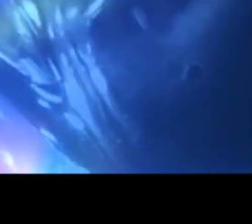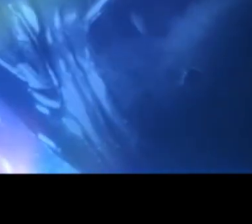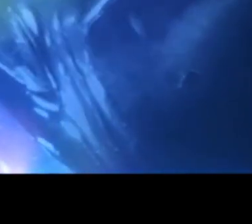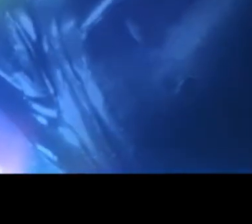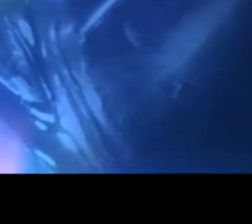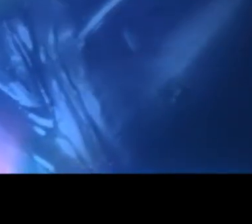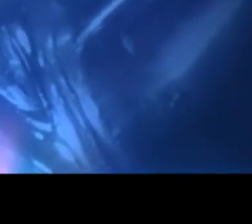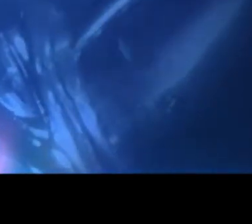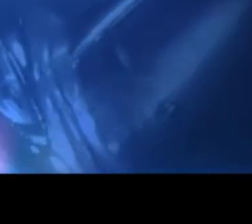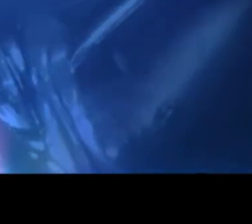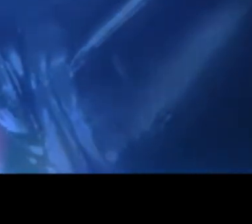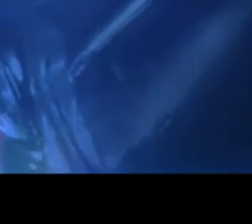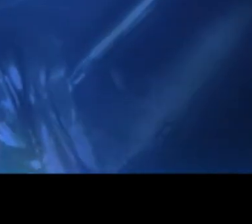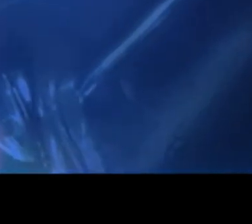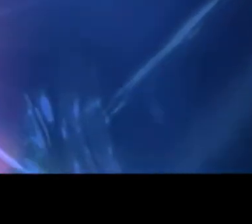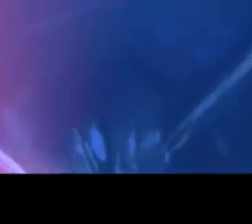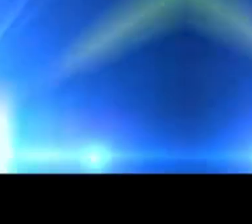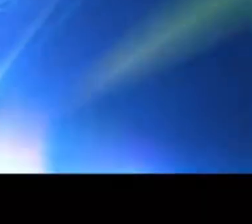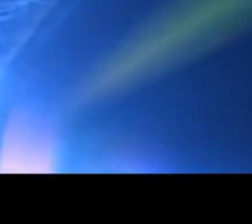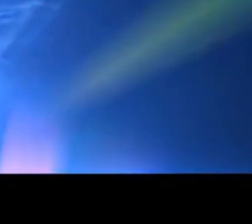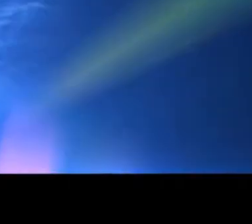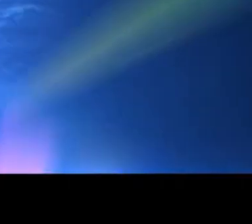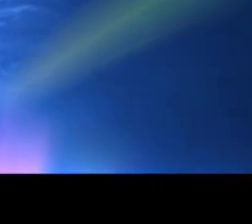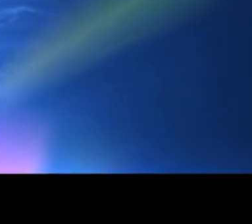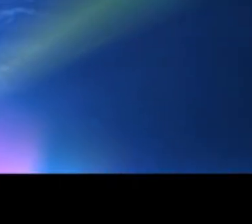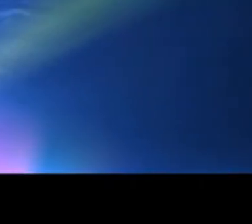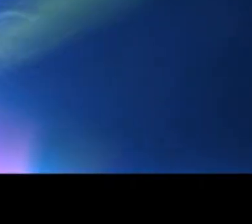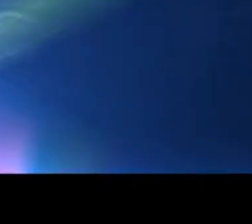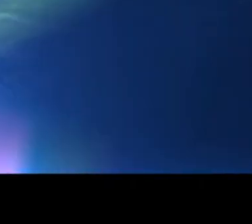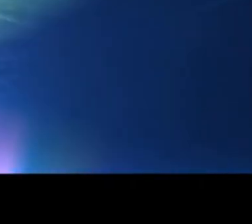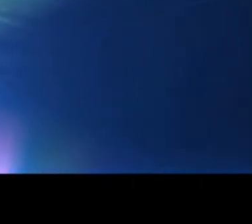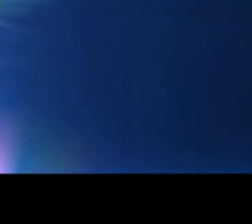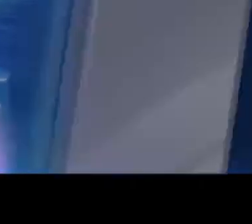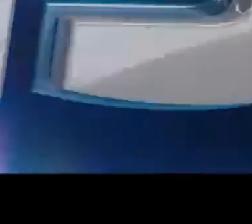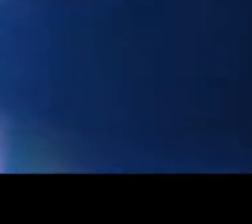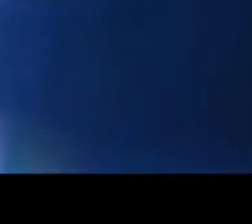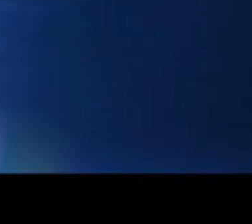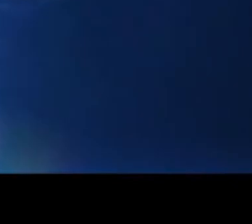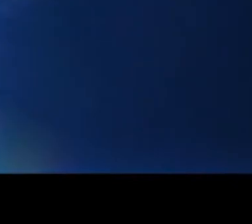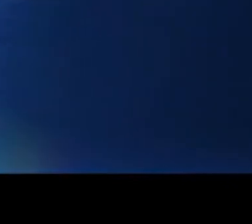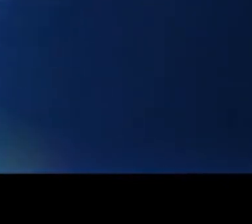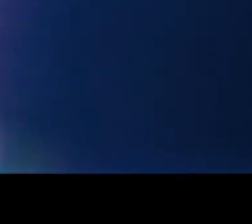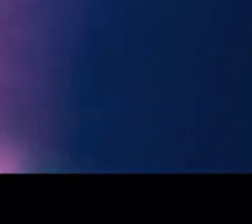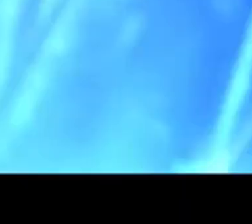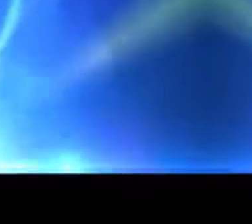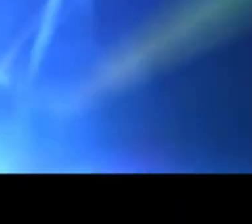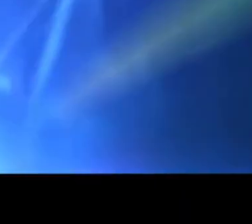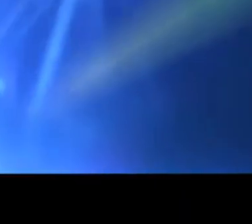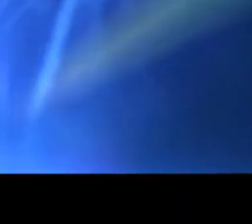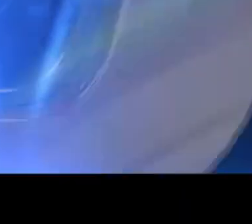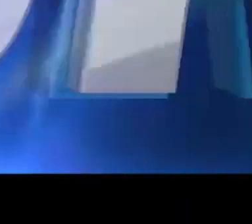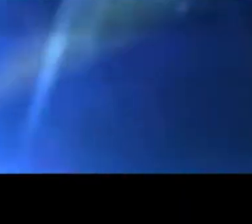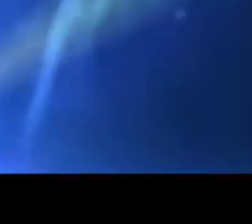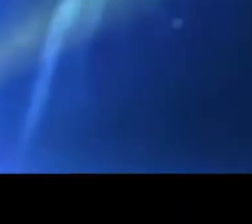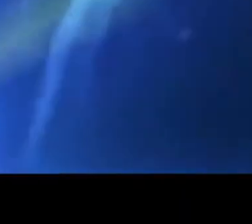no